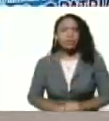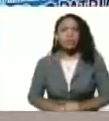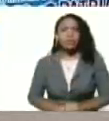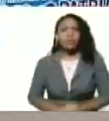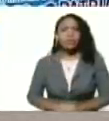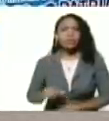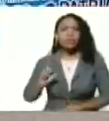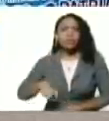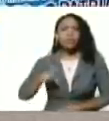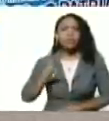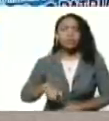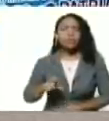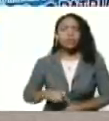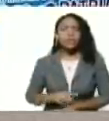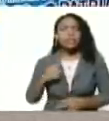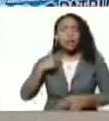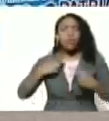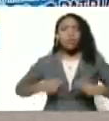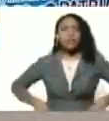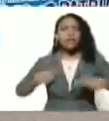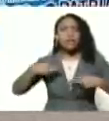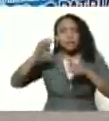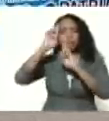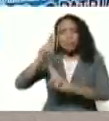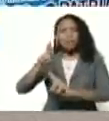lucha por relaciones humanas, de respeto.